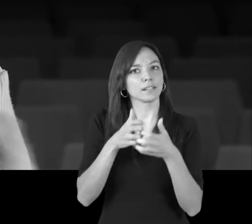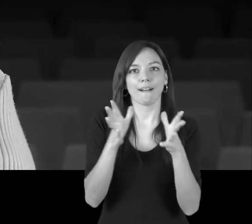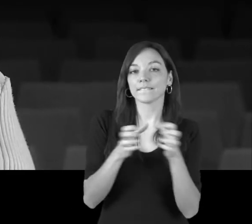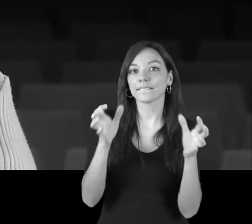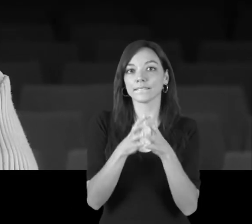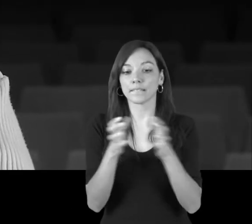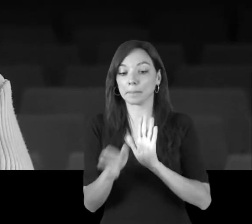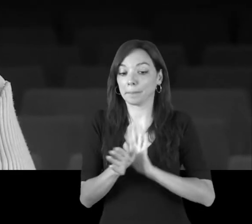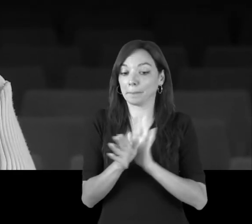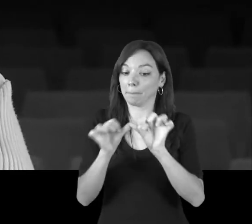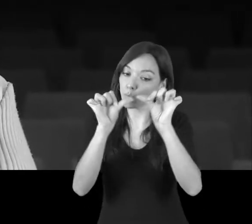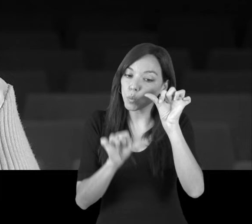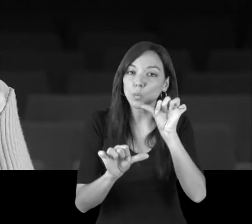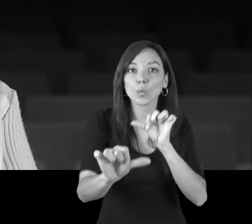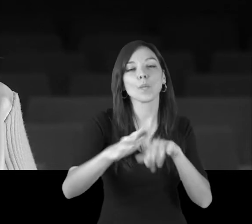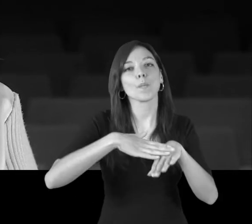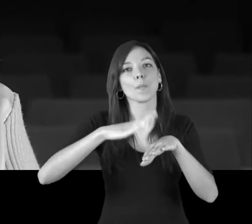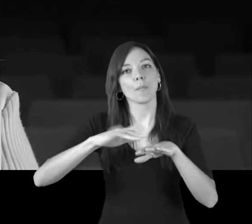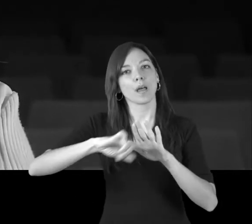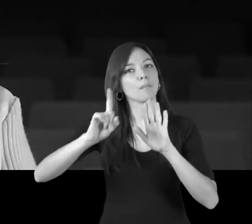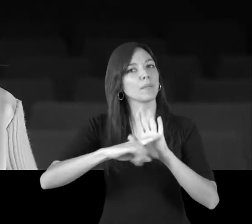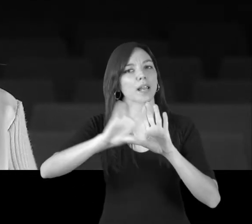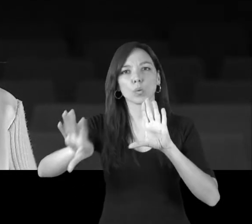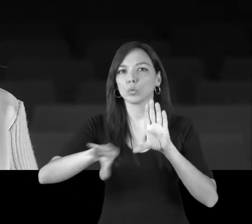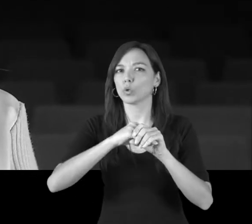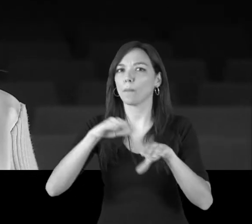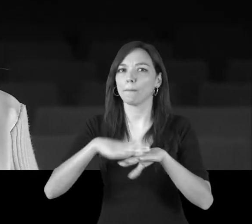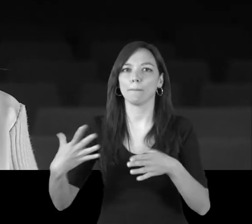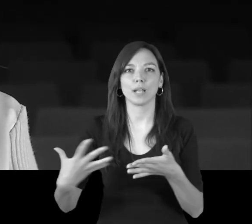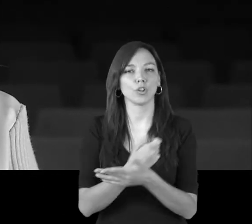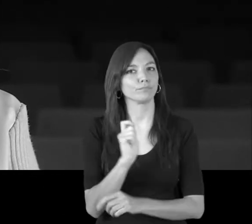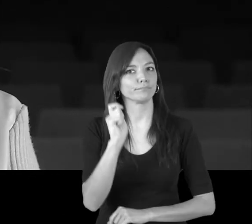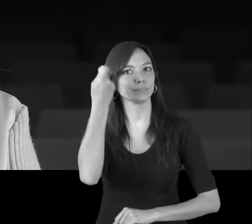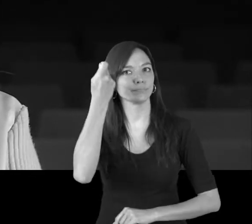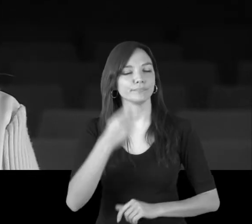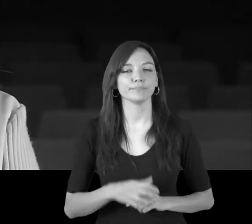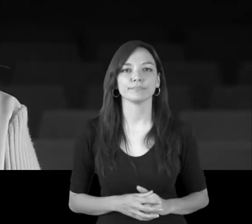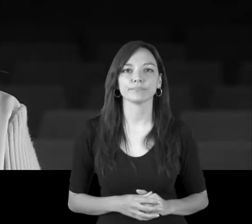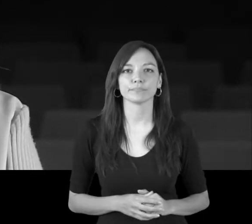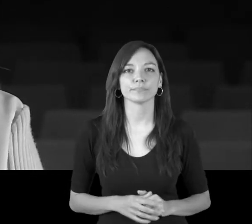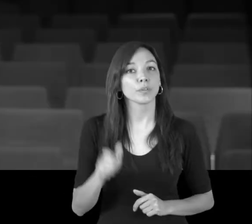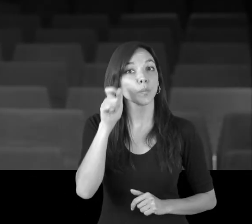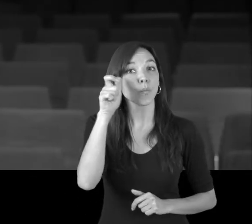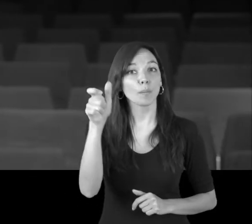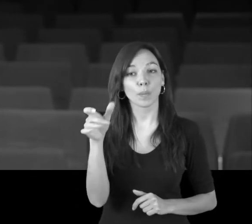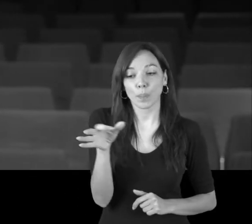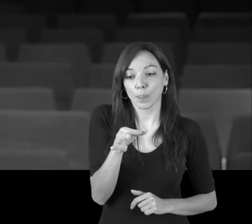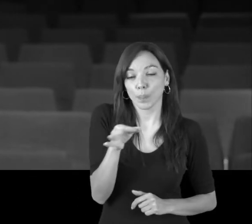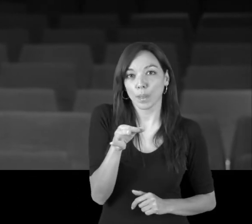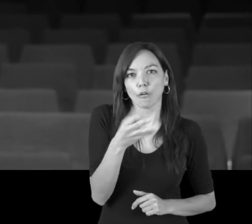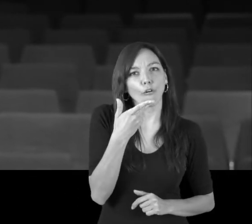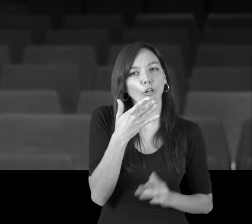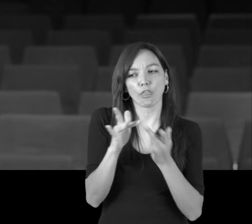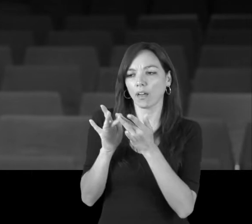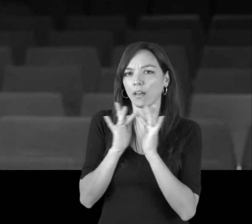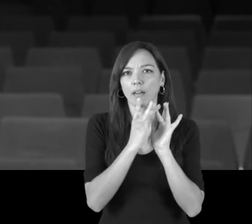con mucha lucha e ímpetu para tener una plena inclusión para todos, ¿no? En un